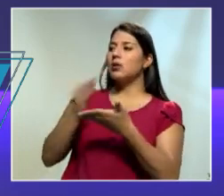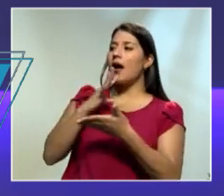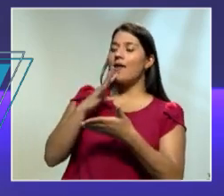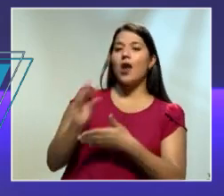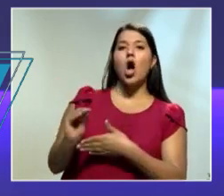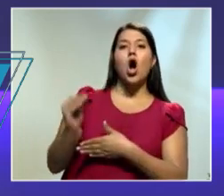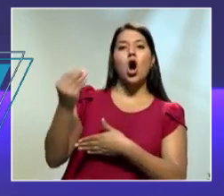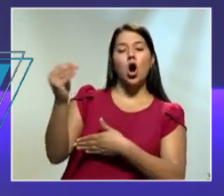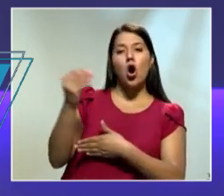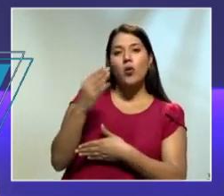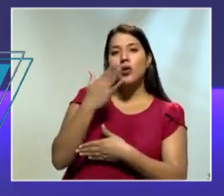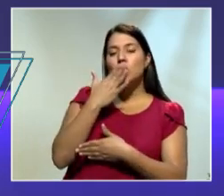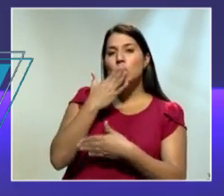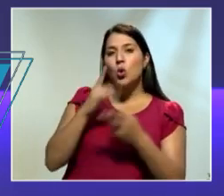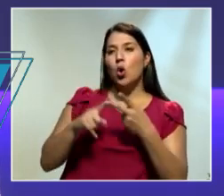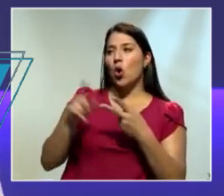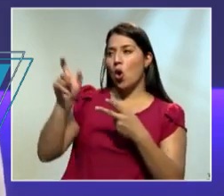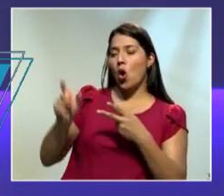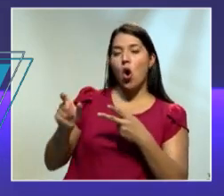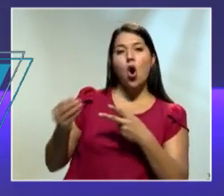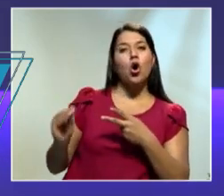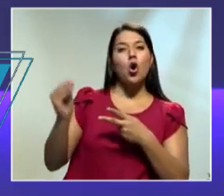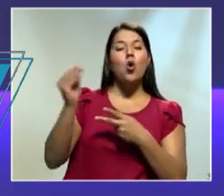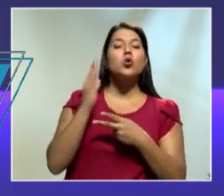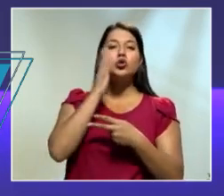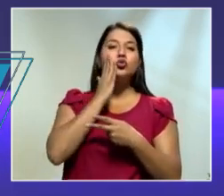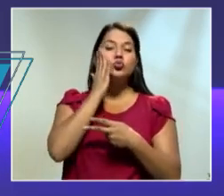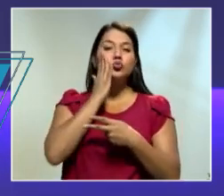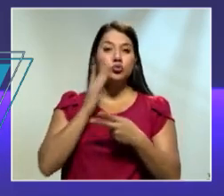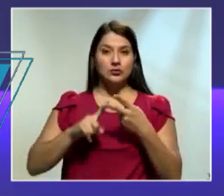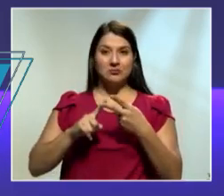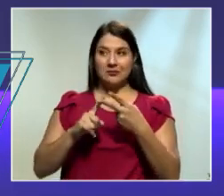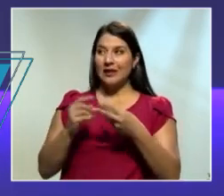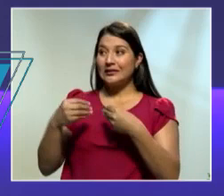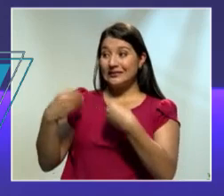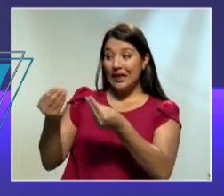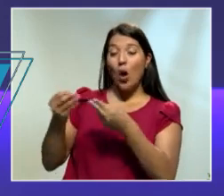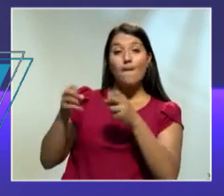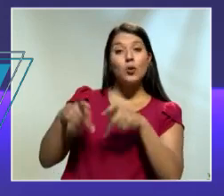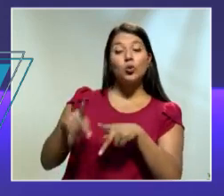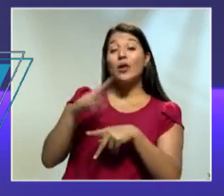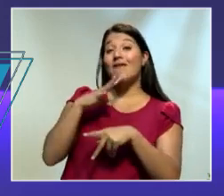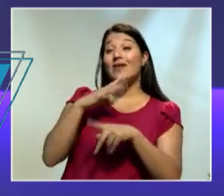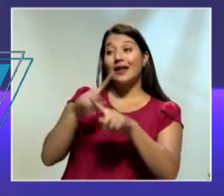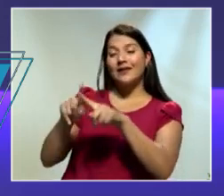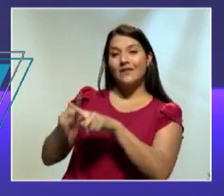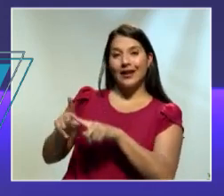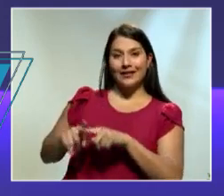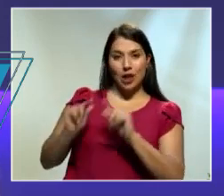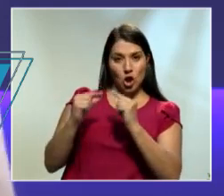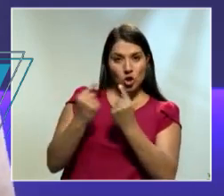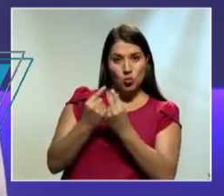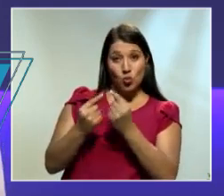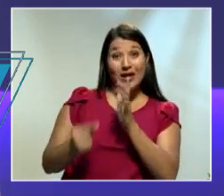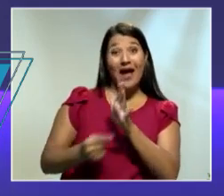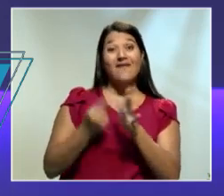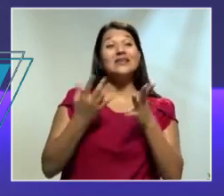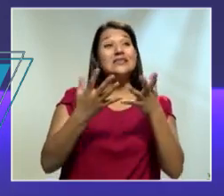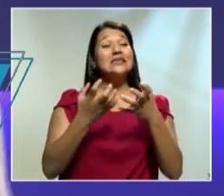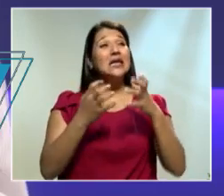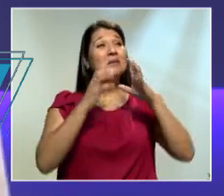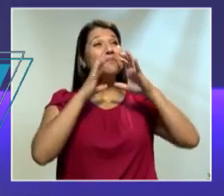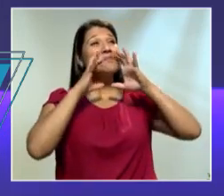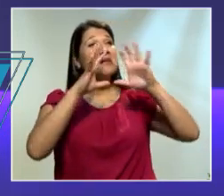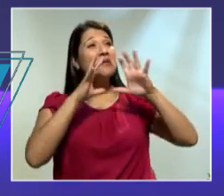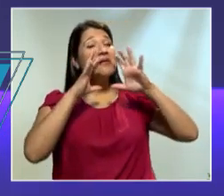a chicos afro. O sea, lo fue cediendo a los distintos grupos que han estado luchando por alzar la voz y que lamentablemente la prensa no les ha